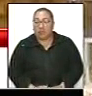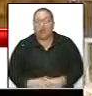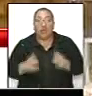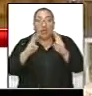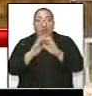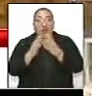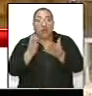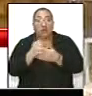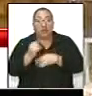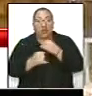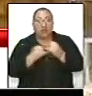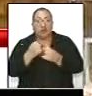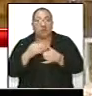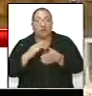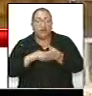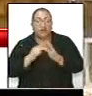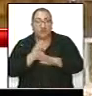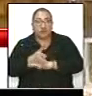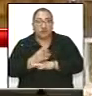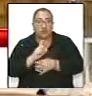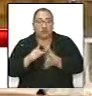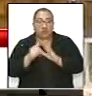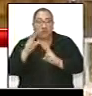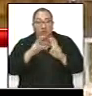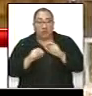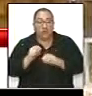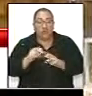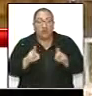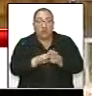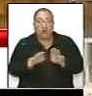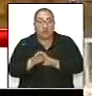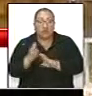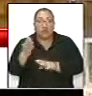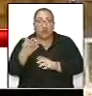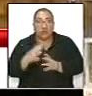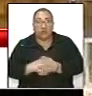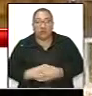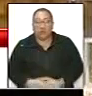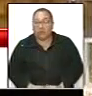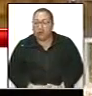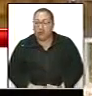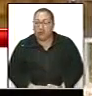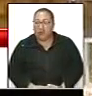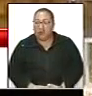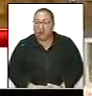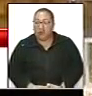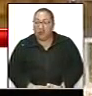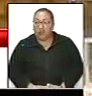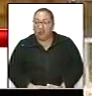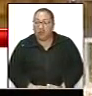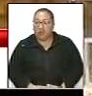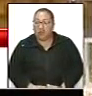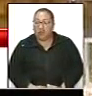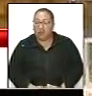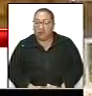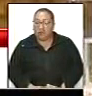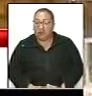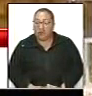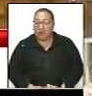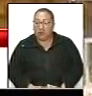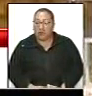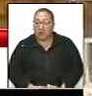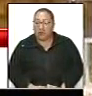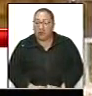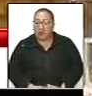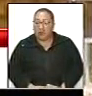cuales se accede luego de una revisión de pares y una exigencia, digamos, de control académico. Lo que podemos